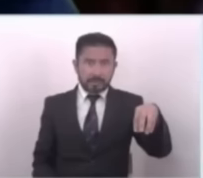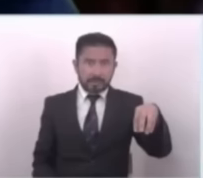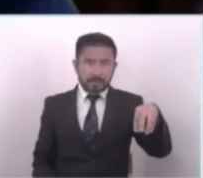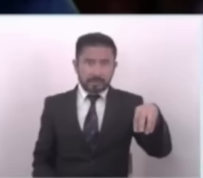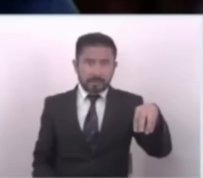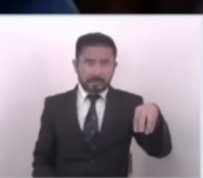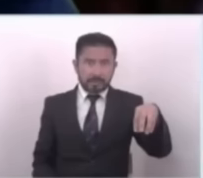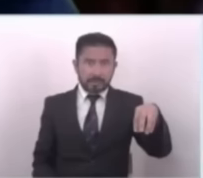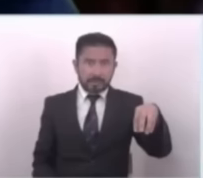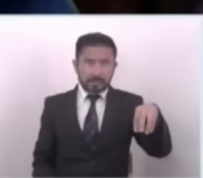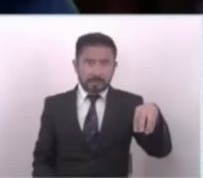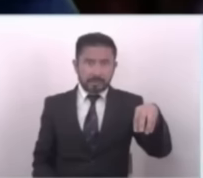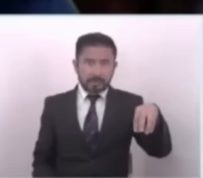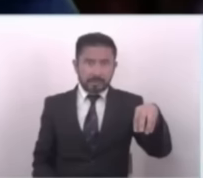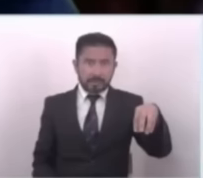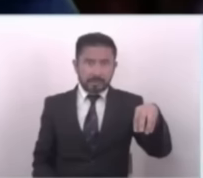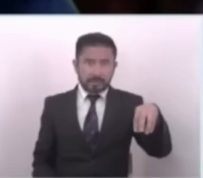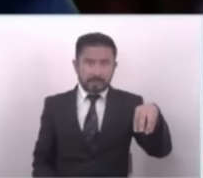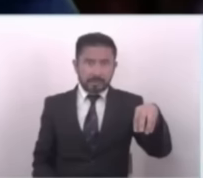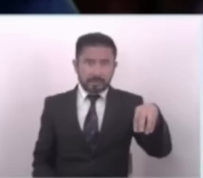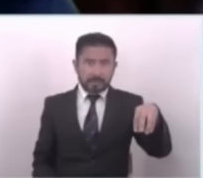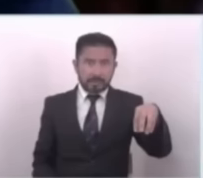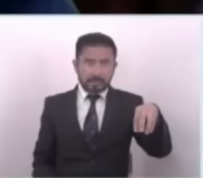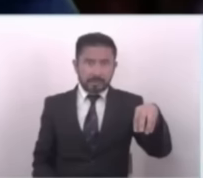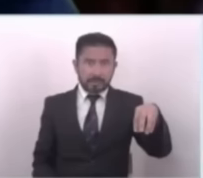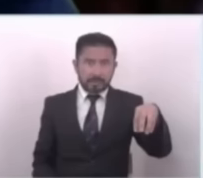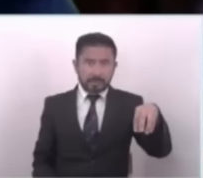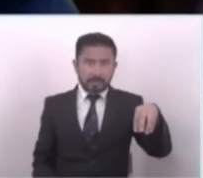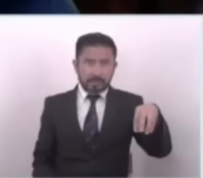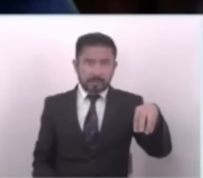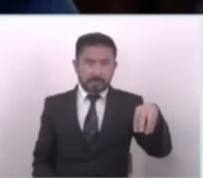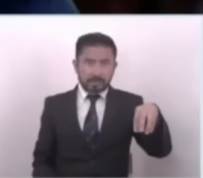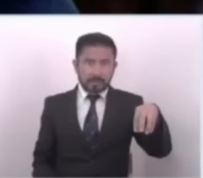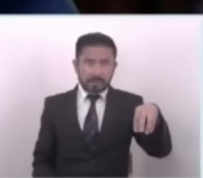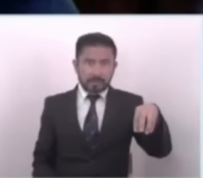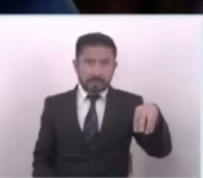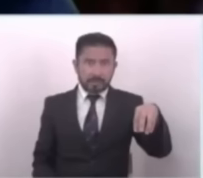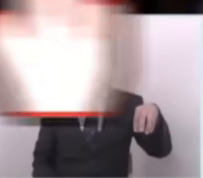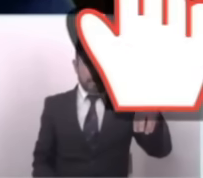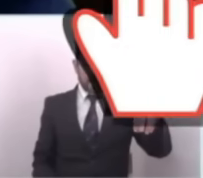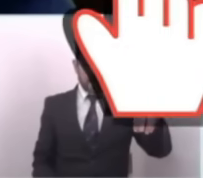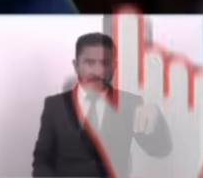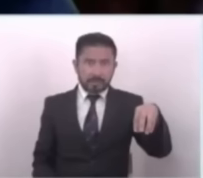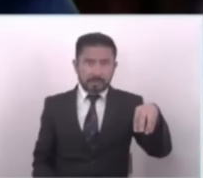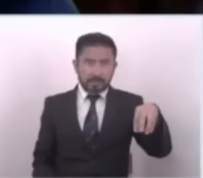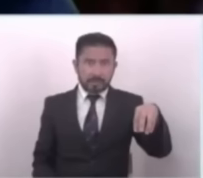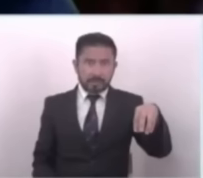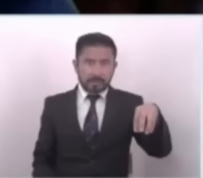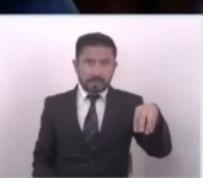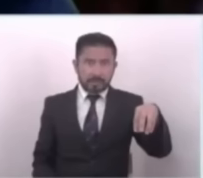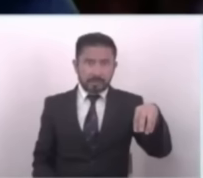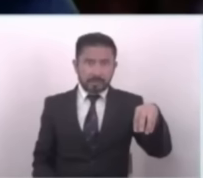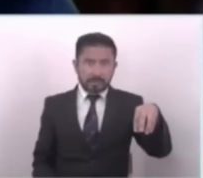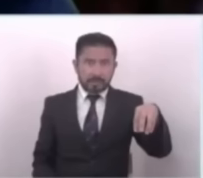Necesitamos que se siga con la seguridad. Así que pues, No sé qué otras cosas